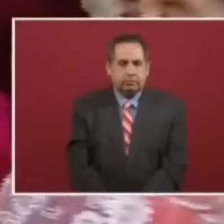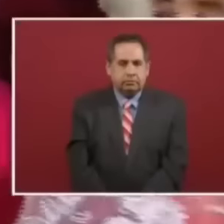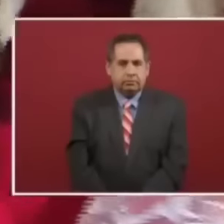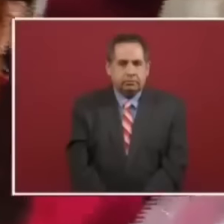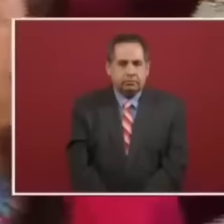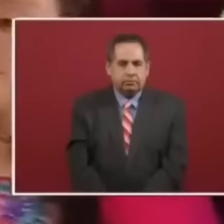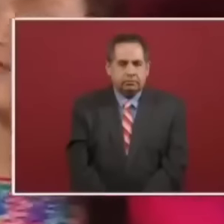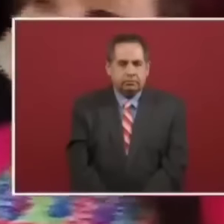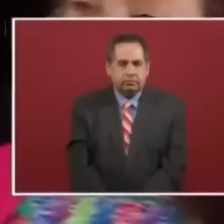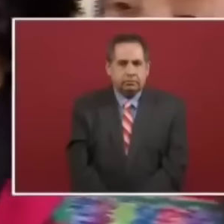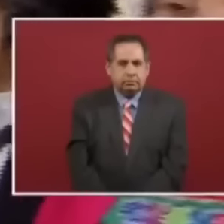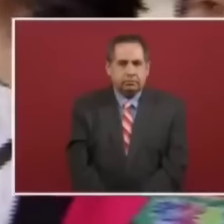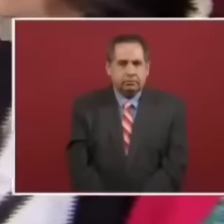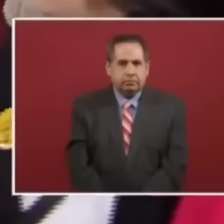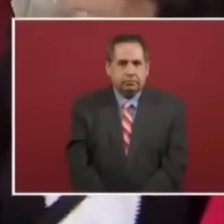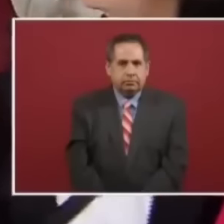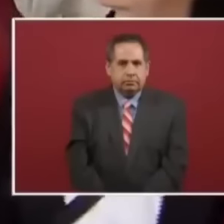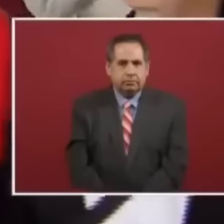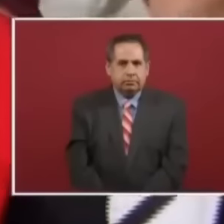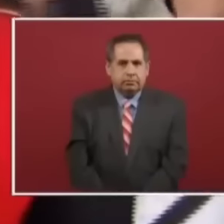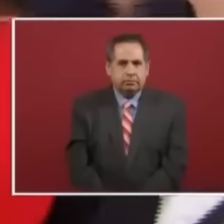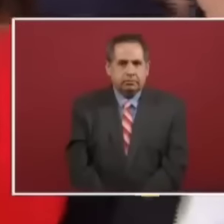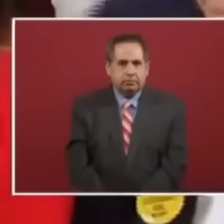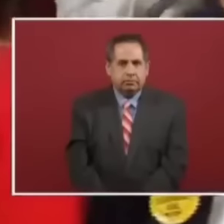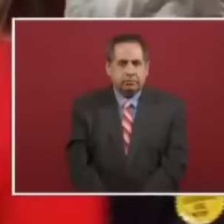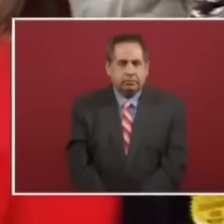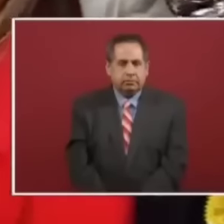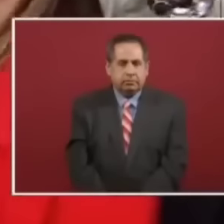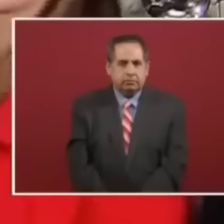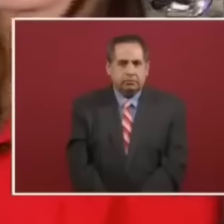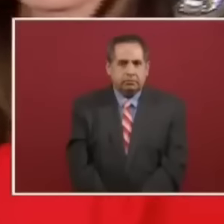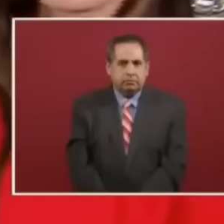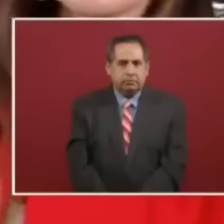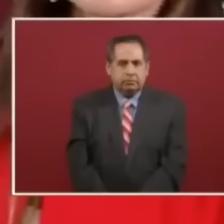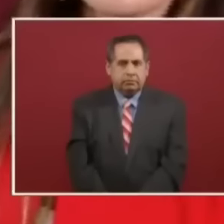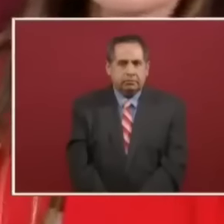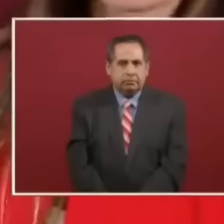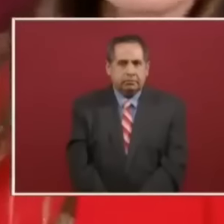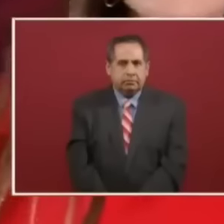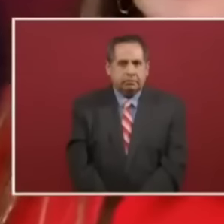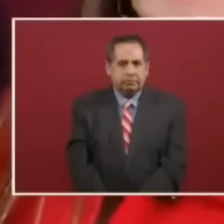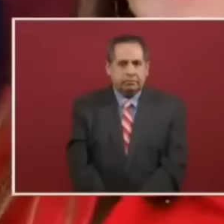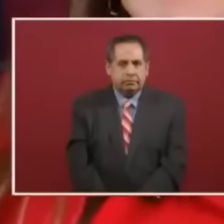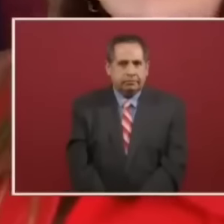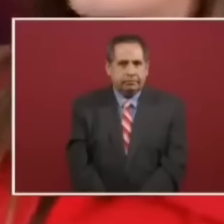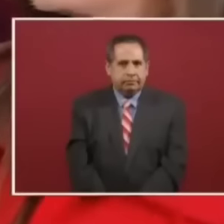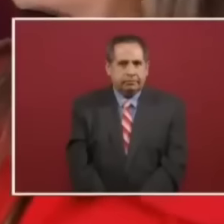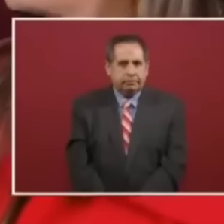ya estoy como un niño. Con nuevo juguete, contento y